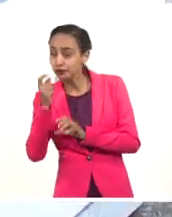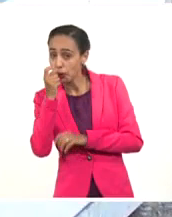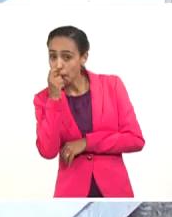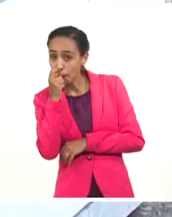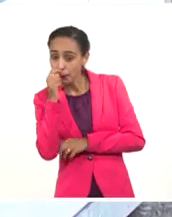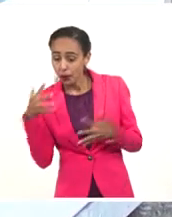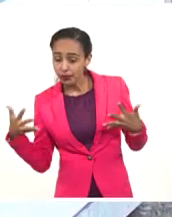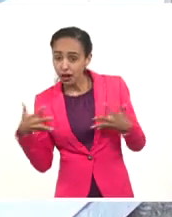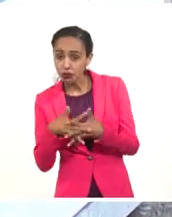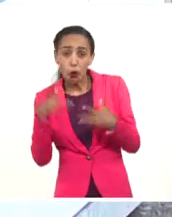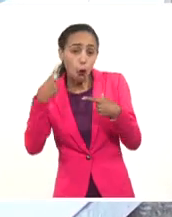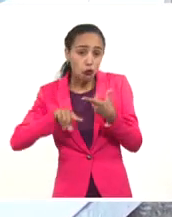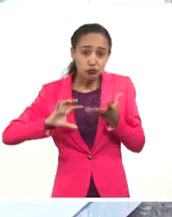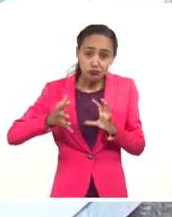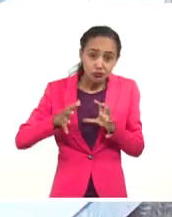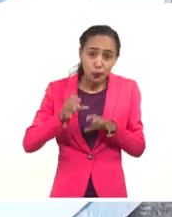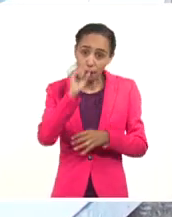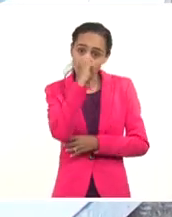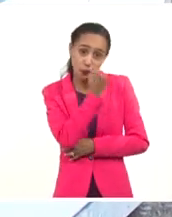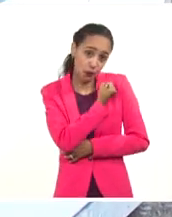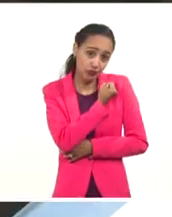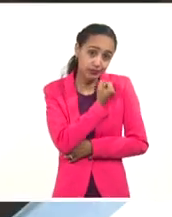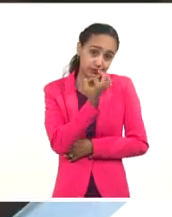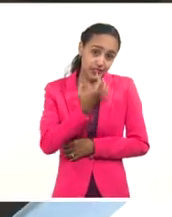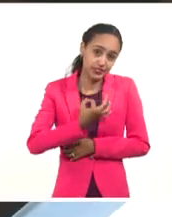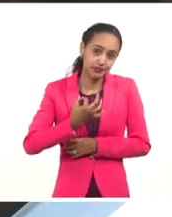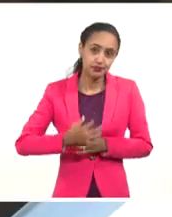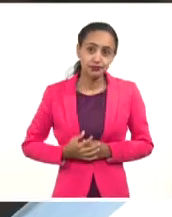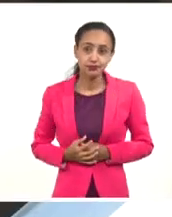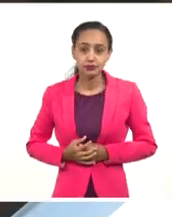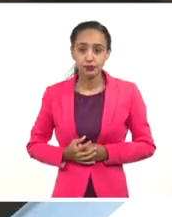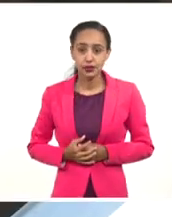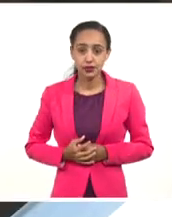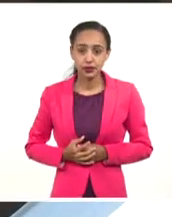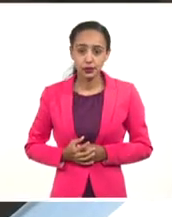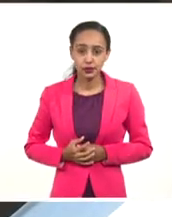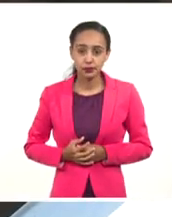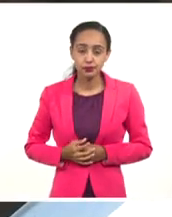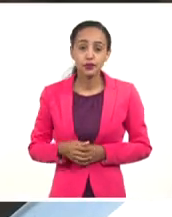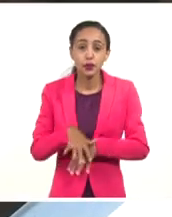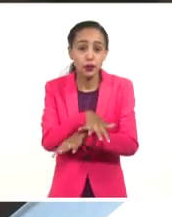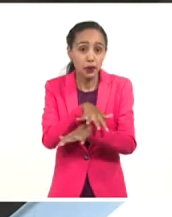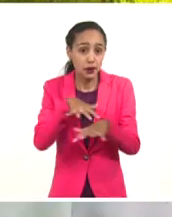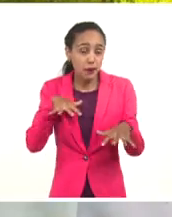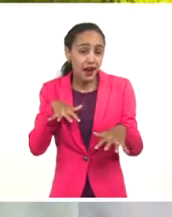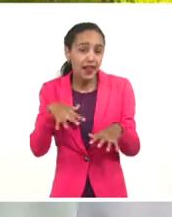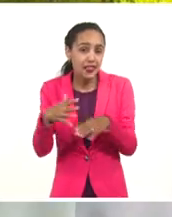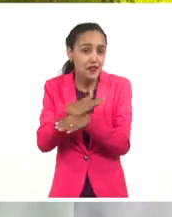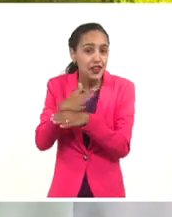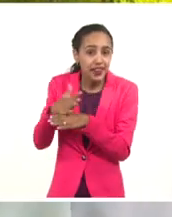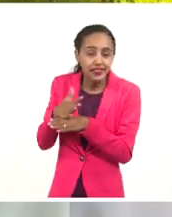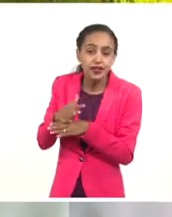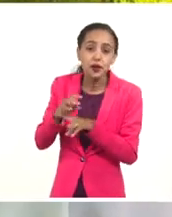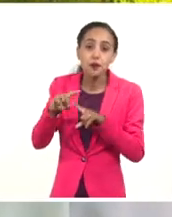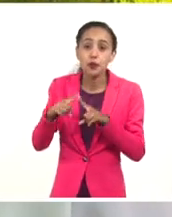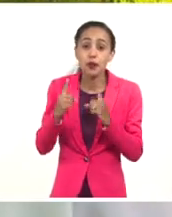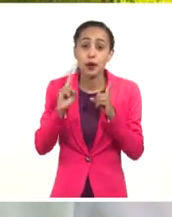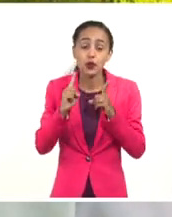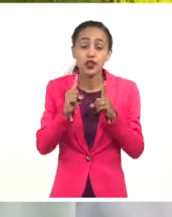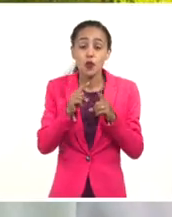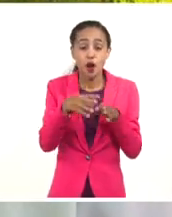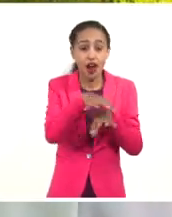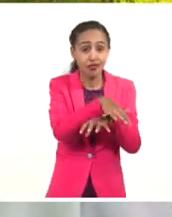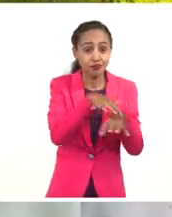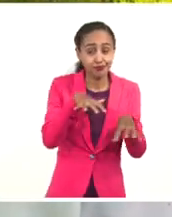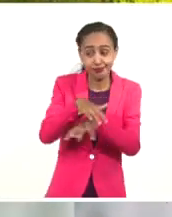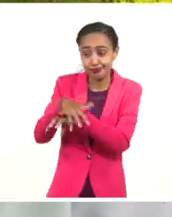mejores condiciones fenotípicas genéticas un animal prolífero por la política de cruzamiento este